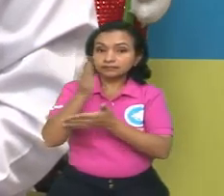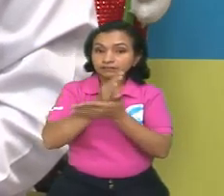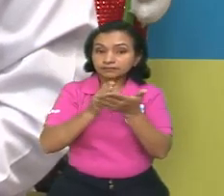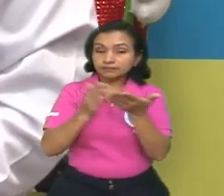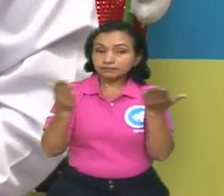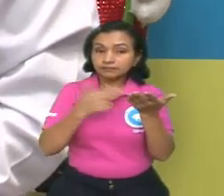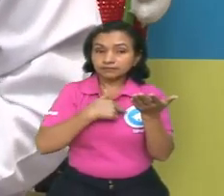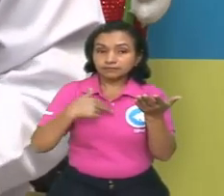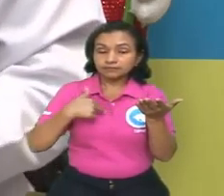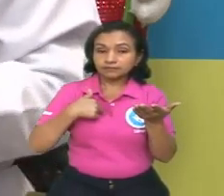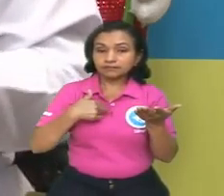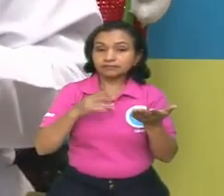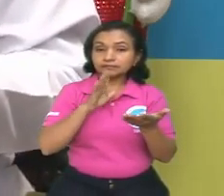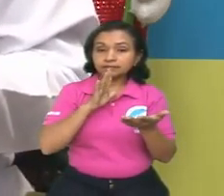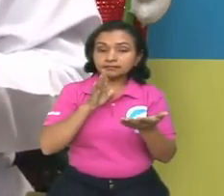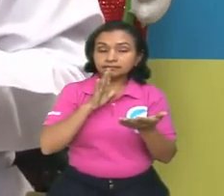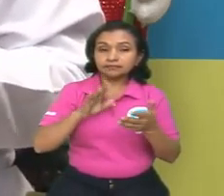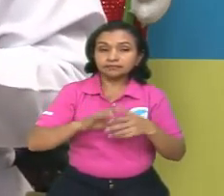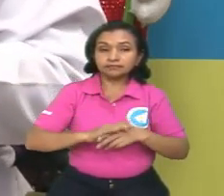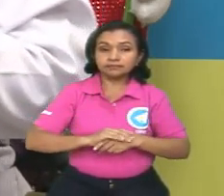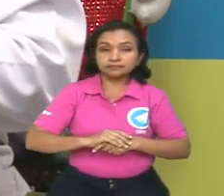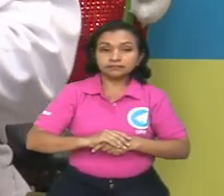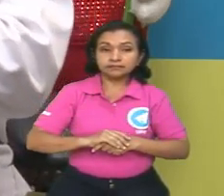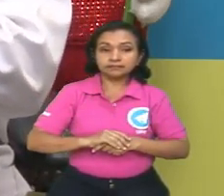uno realiza, estamos hablando